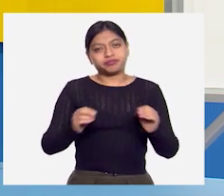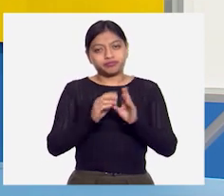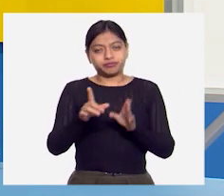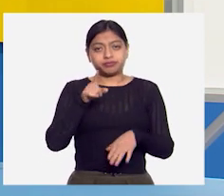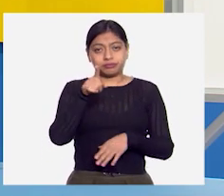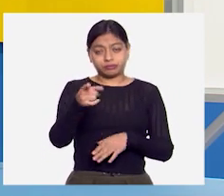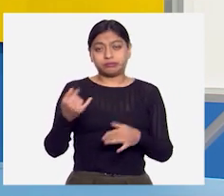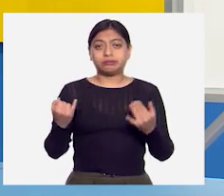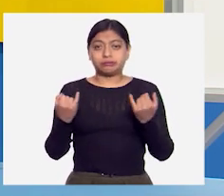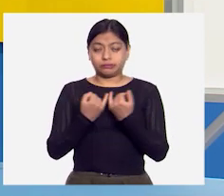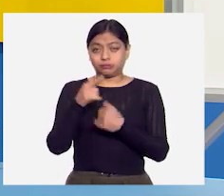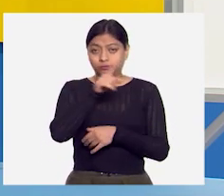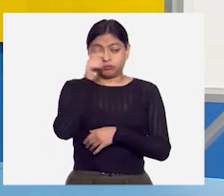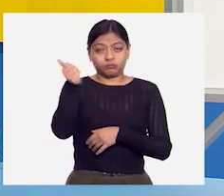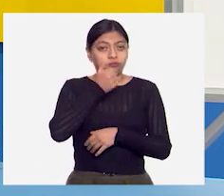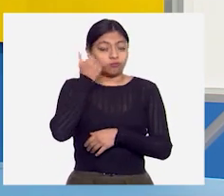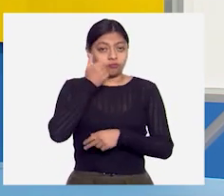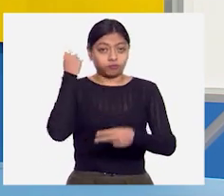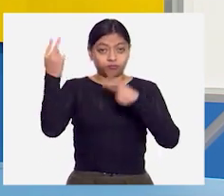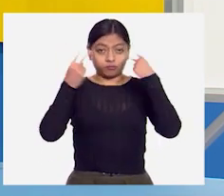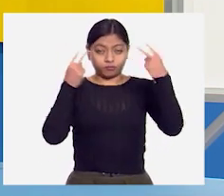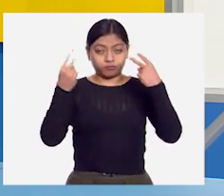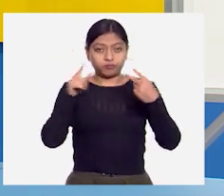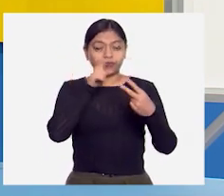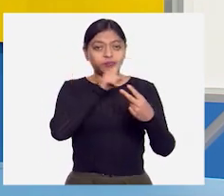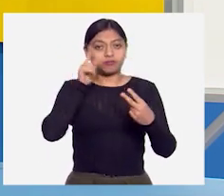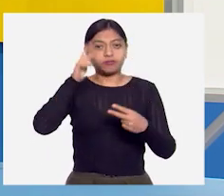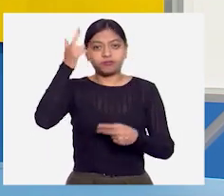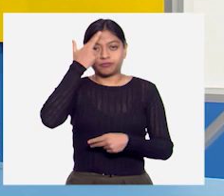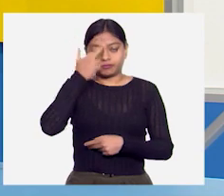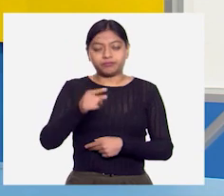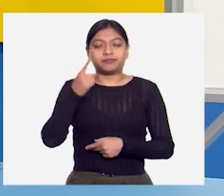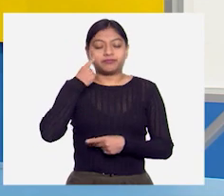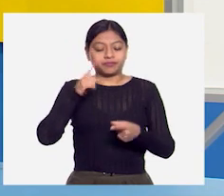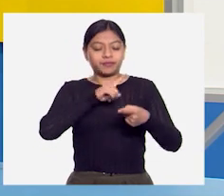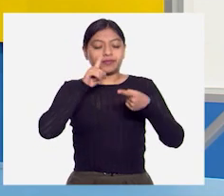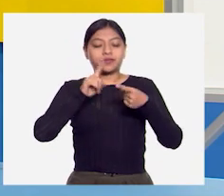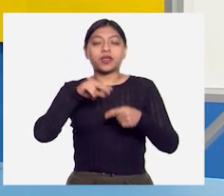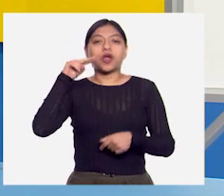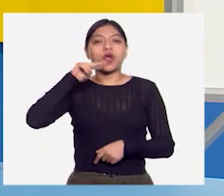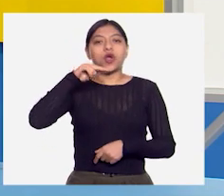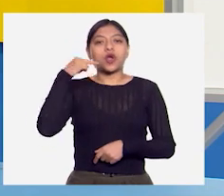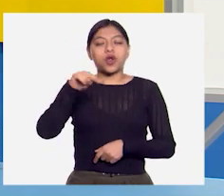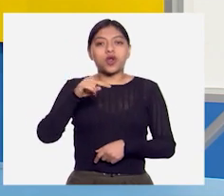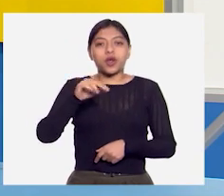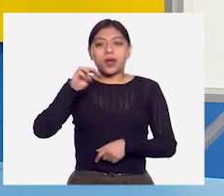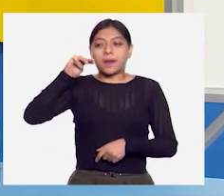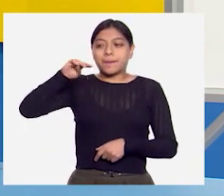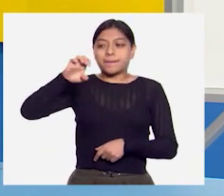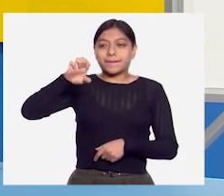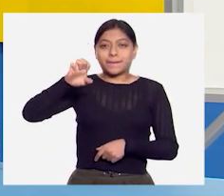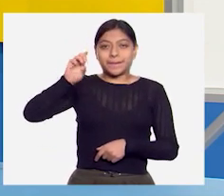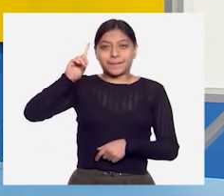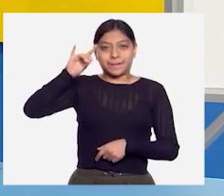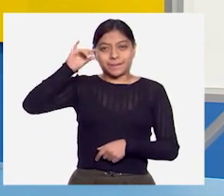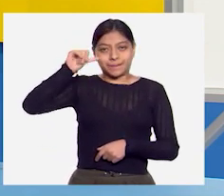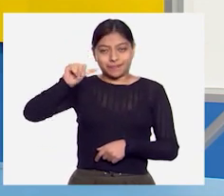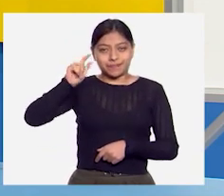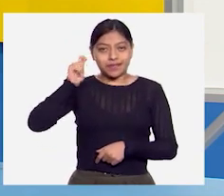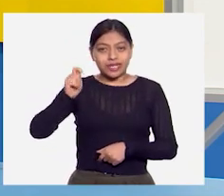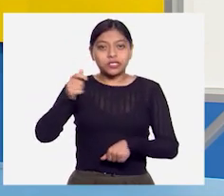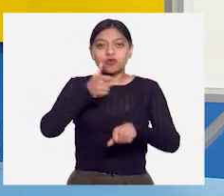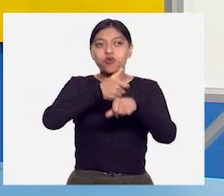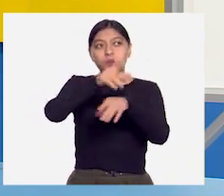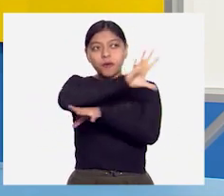tú y nuestros alumnos y alumnas en casa recuerdan que la media aritmética es un promedio que se utiliza para